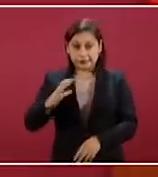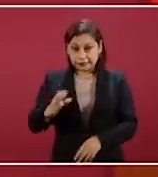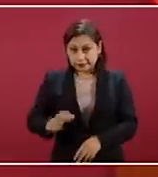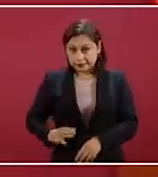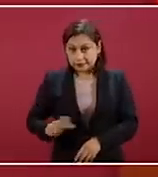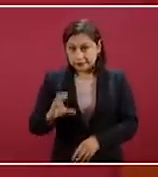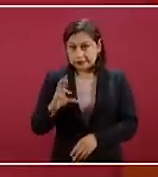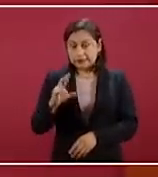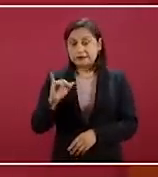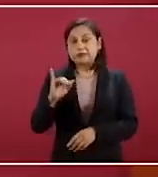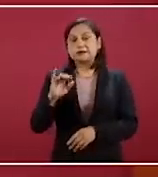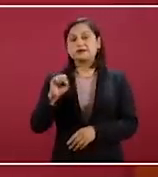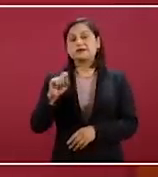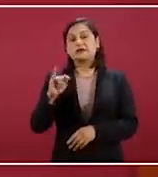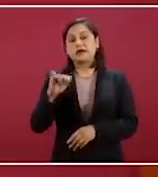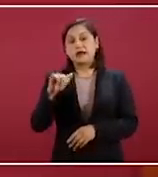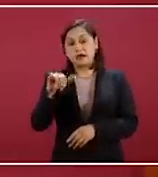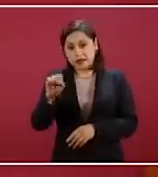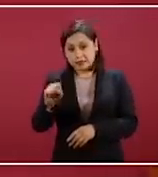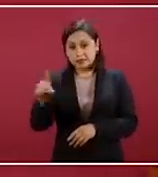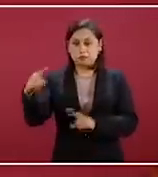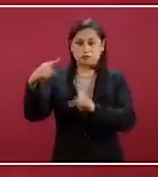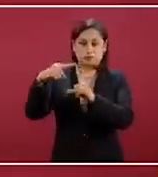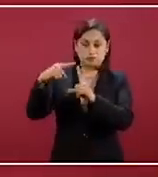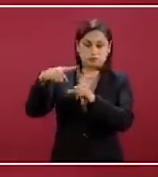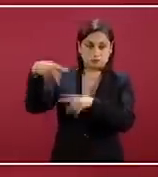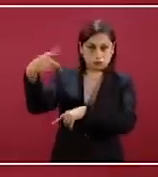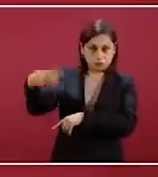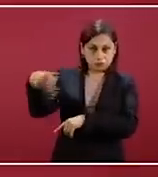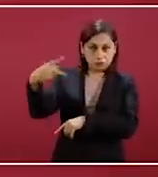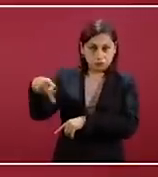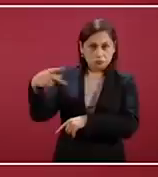las iglesias cristianas, diálogo interreligioso,